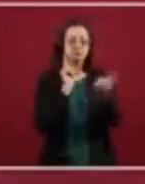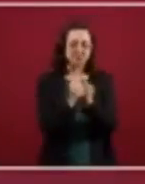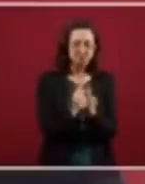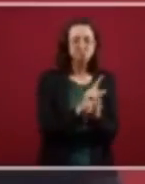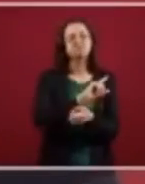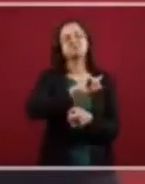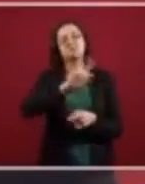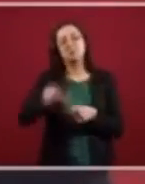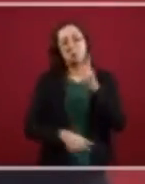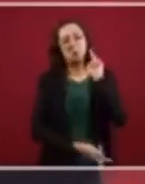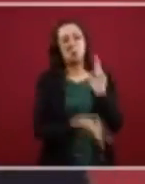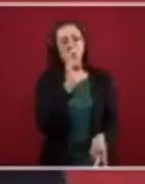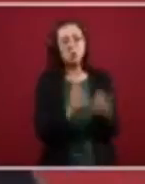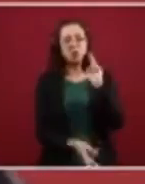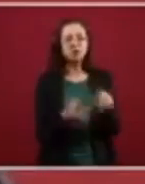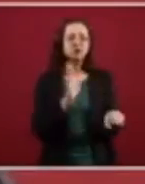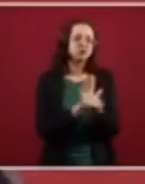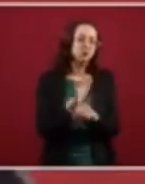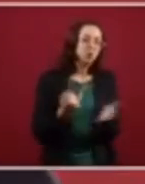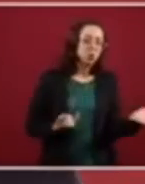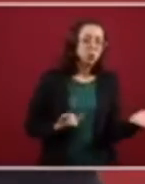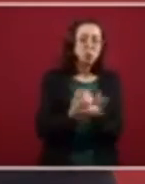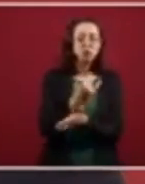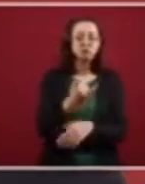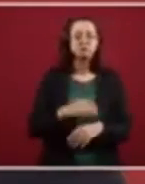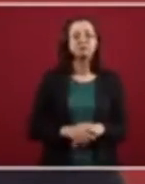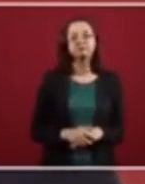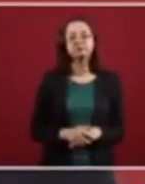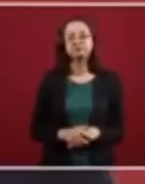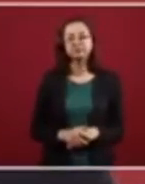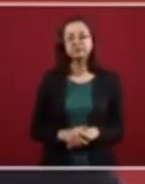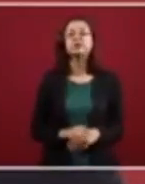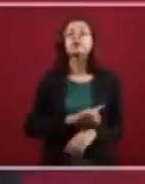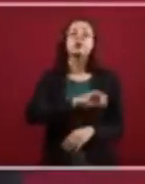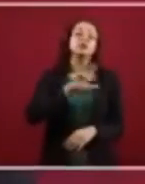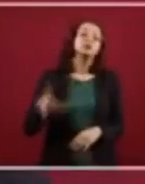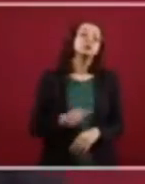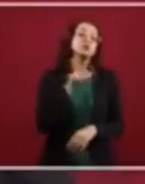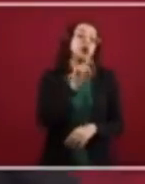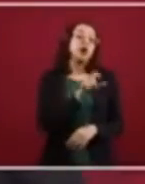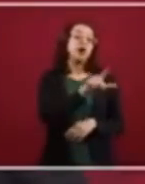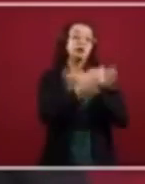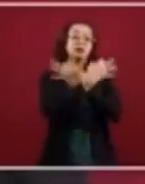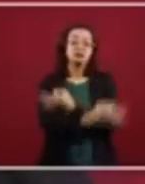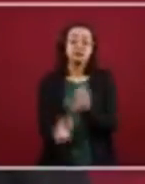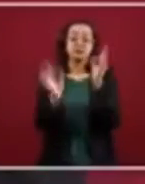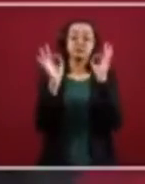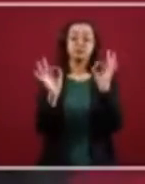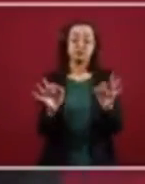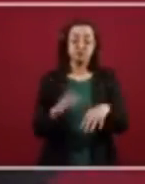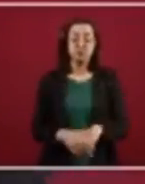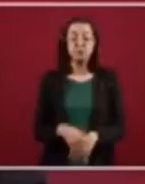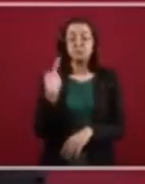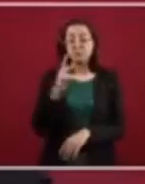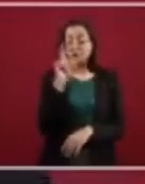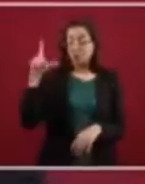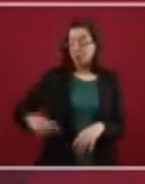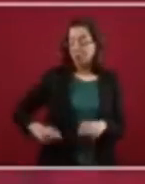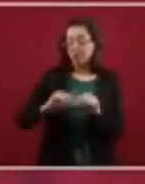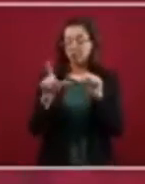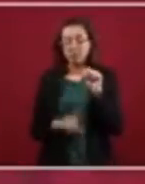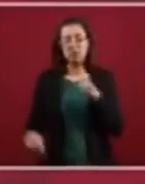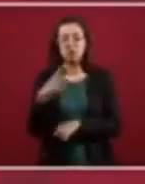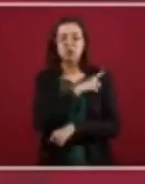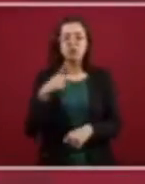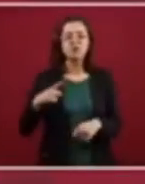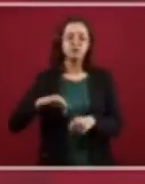él, vamos a ver qué decisiones toma él y seguramente les comunicará las que a él corresponden. El Estado mexicano lo que tiene que hacer es asegurar,